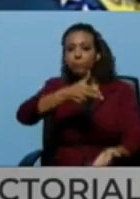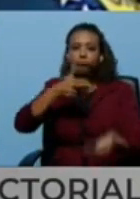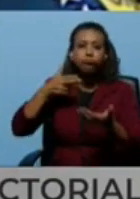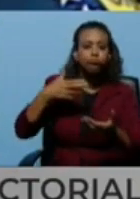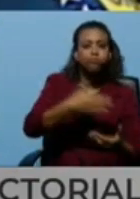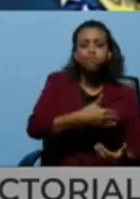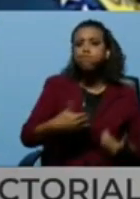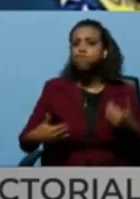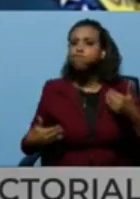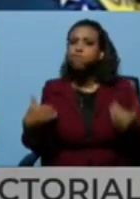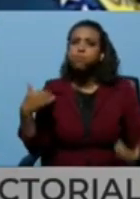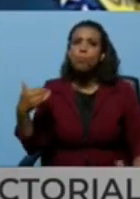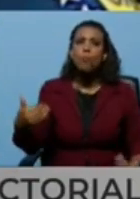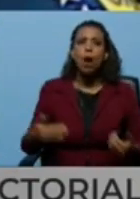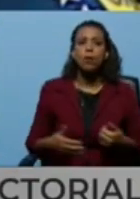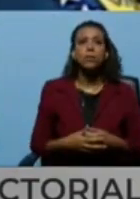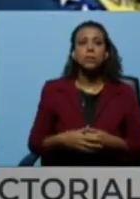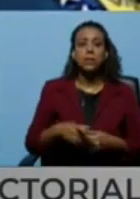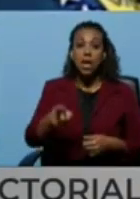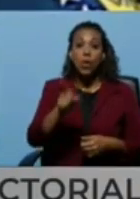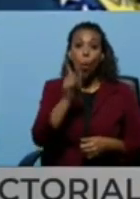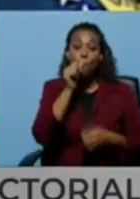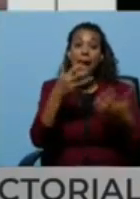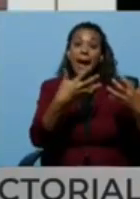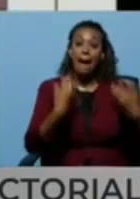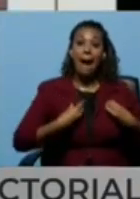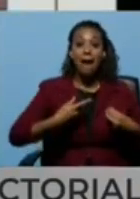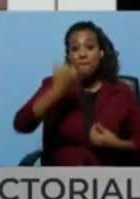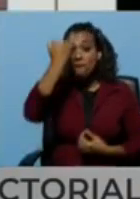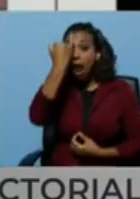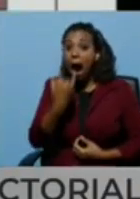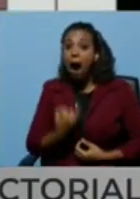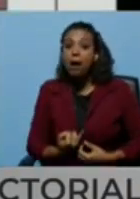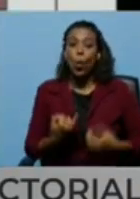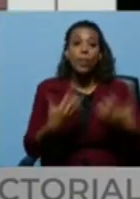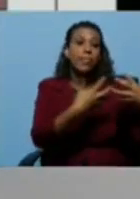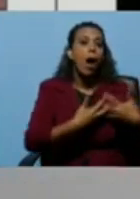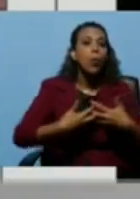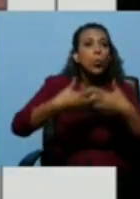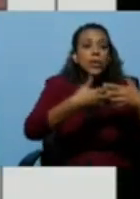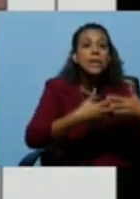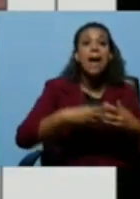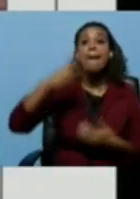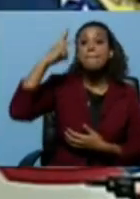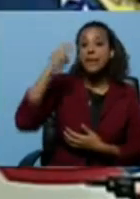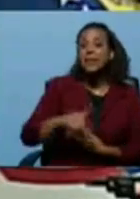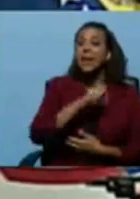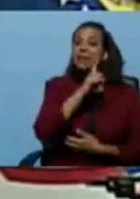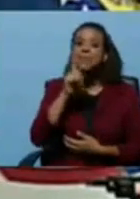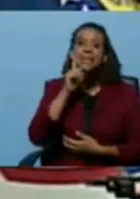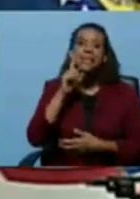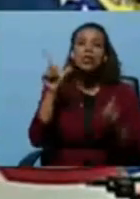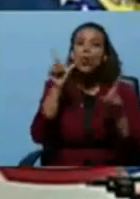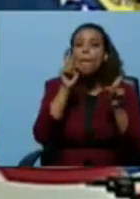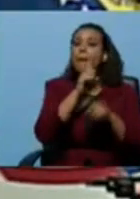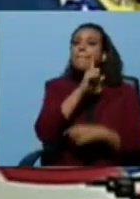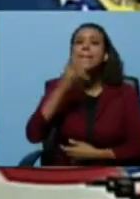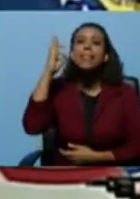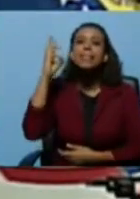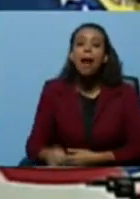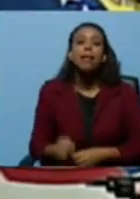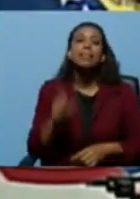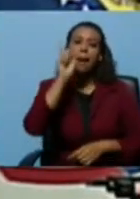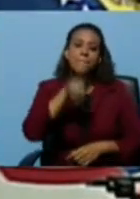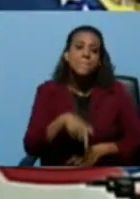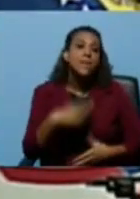delincuenciales. El Flaco está en Estados Unidos y Carlos Andrade, alias Petare, también lo está, captando personas